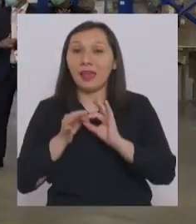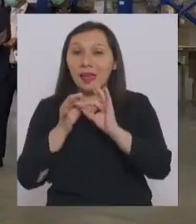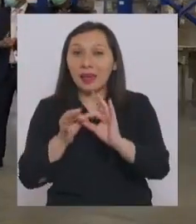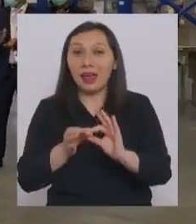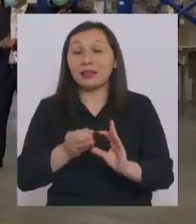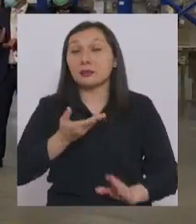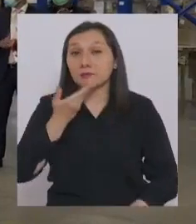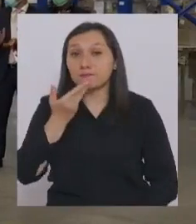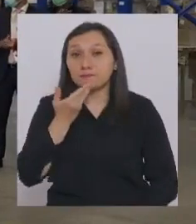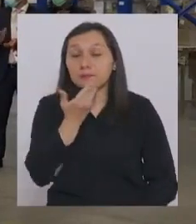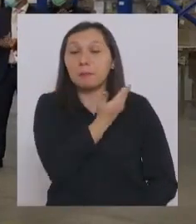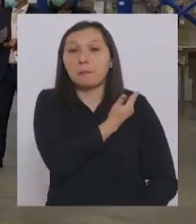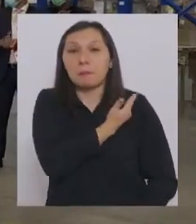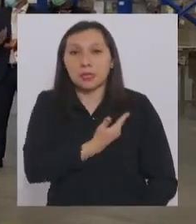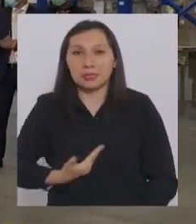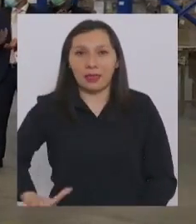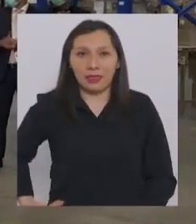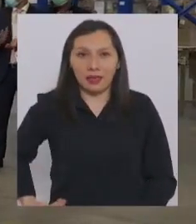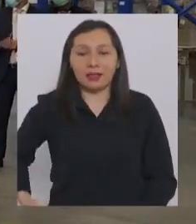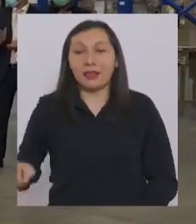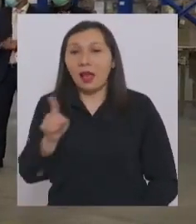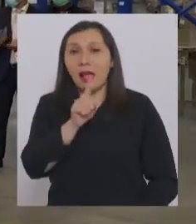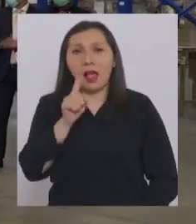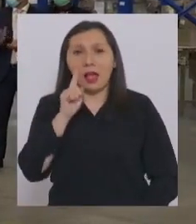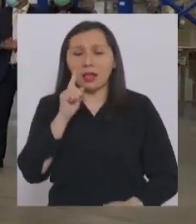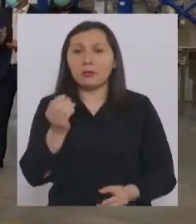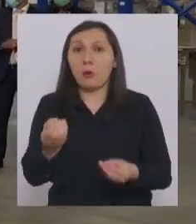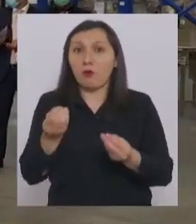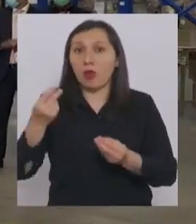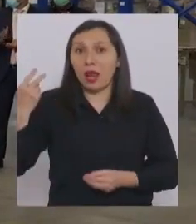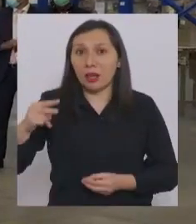Agradecemos las palabras del presidente y con esta muy buena